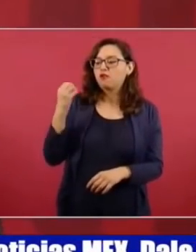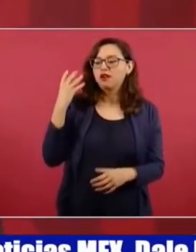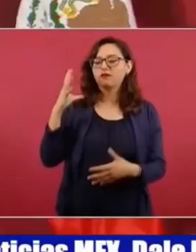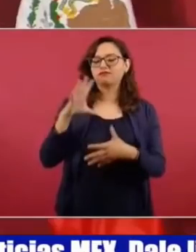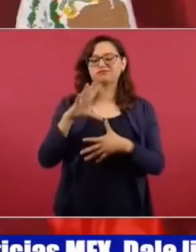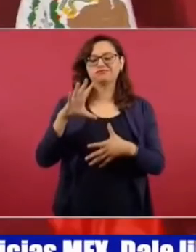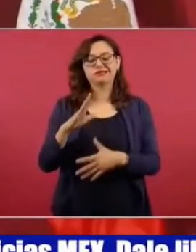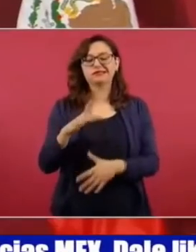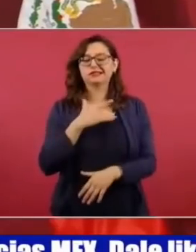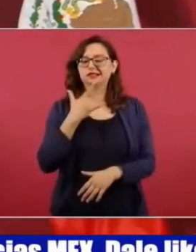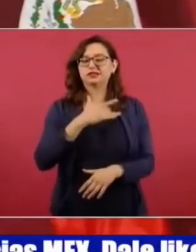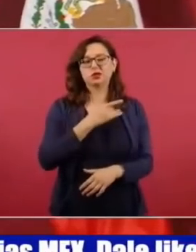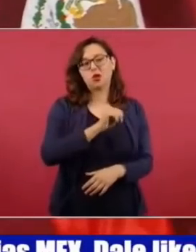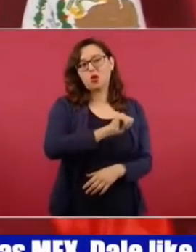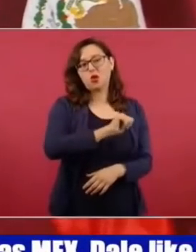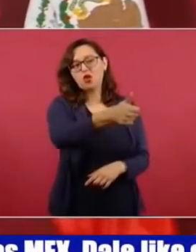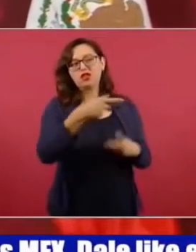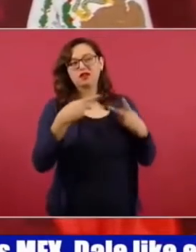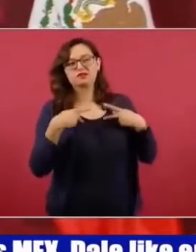hay muchas presiones